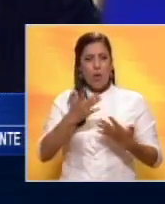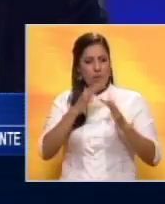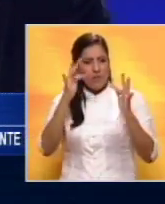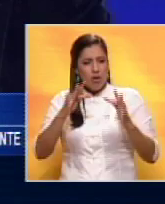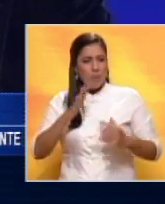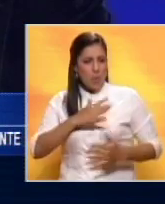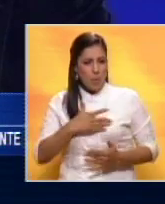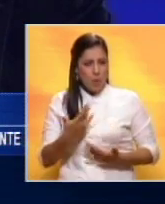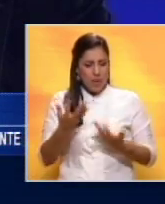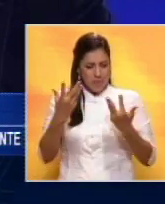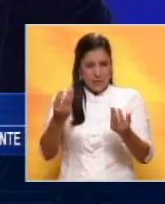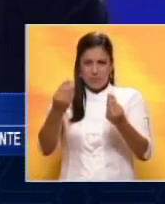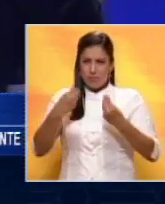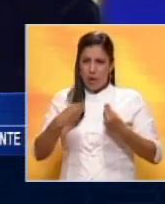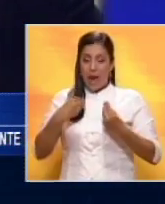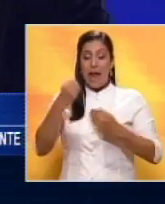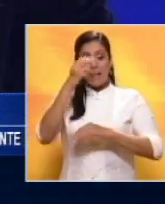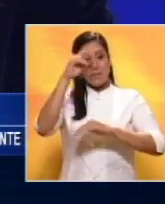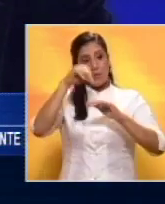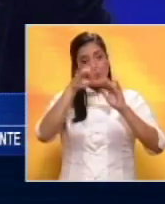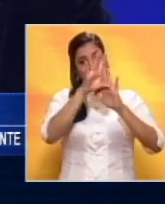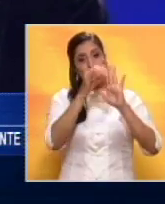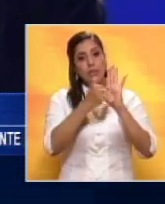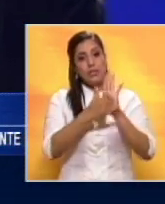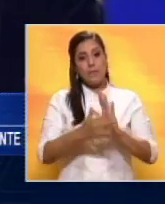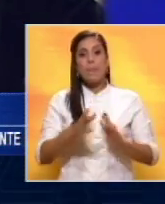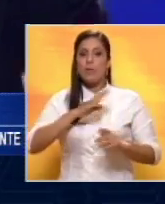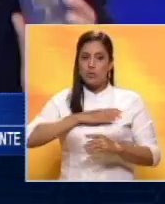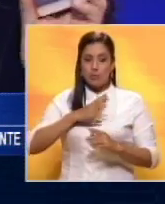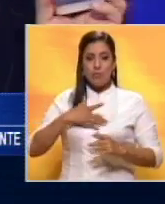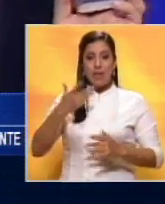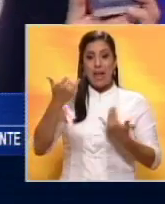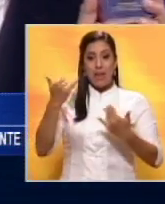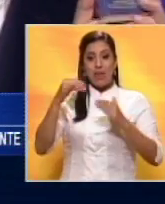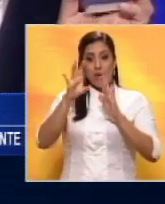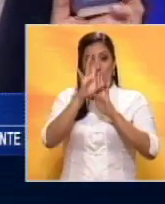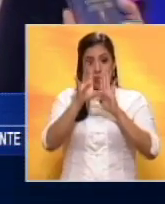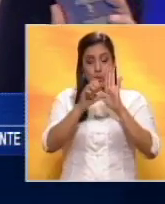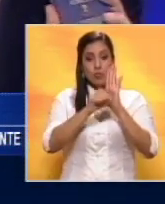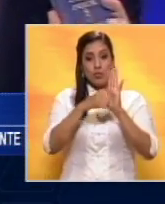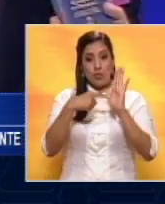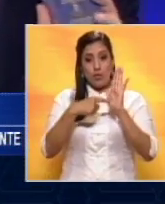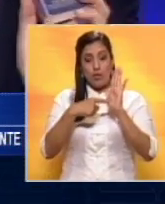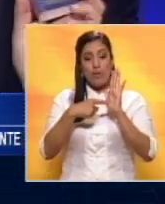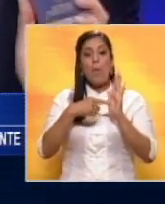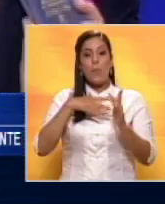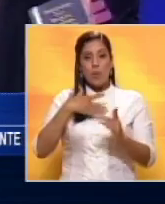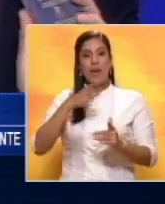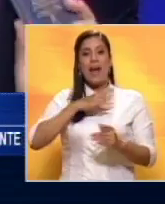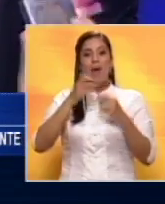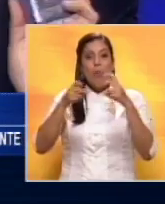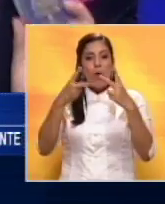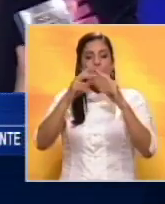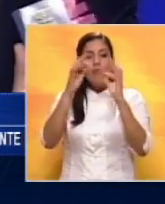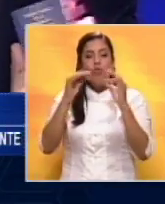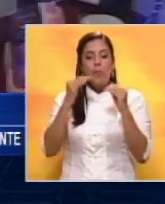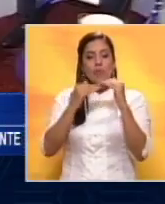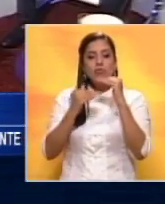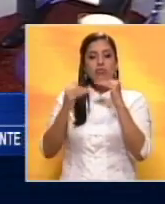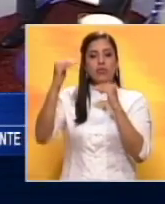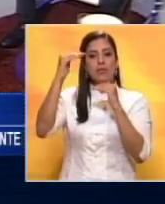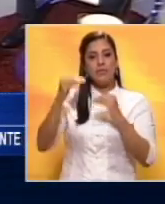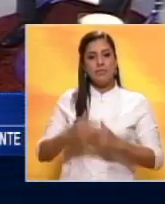instrumento que nos ponen en la mano en estos momentos? La Asamblea Nacional Constituyente. Tenemos la oportunidad que a través de nuestra Constitución podamos establecer la manera de cómo